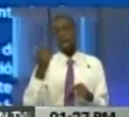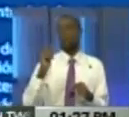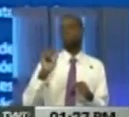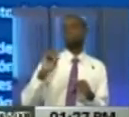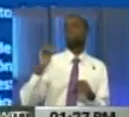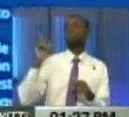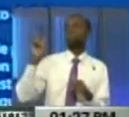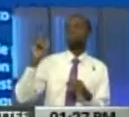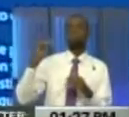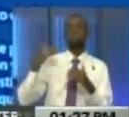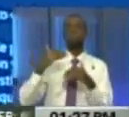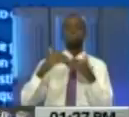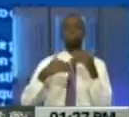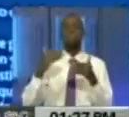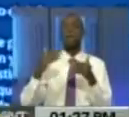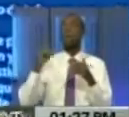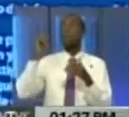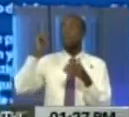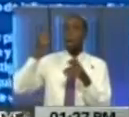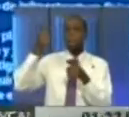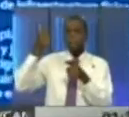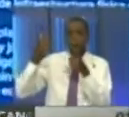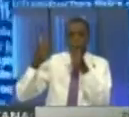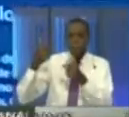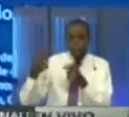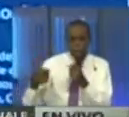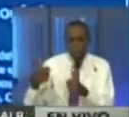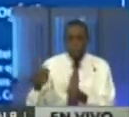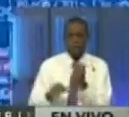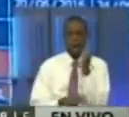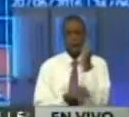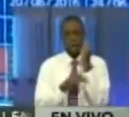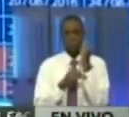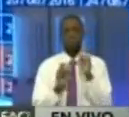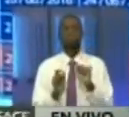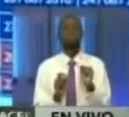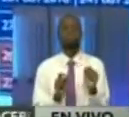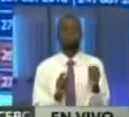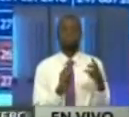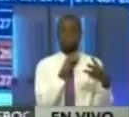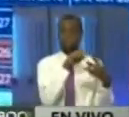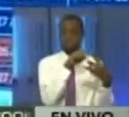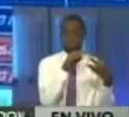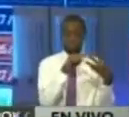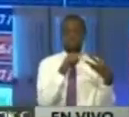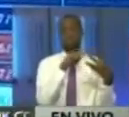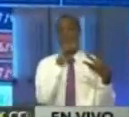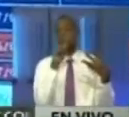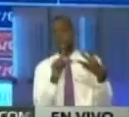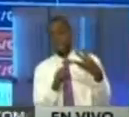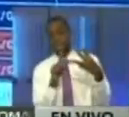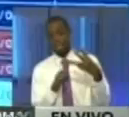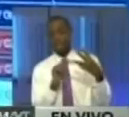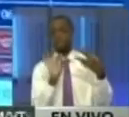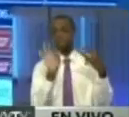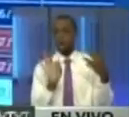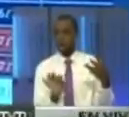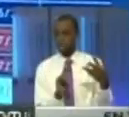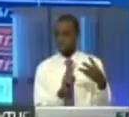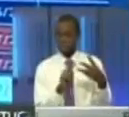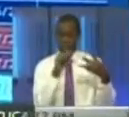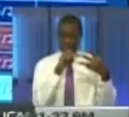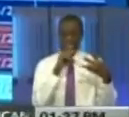las actividades que están así, pero sin embargo, sí hay algunas. Y un tercer tipo de actividad, un tercer tipo que está